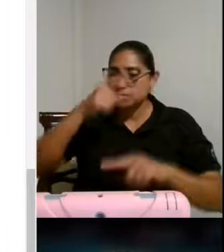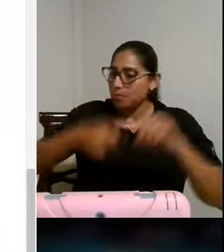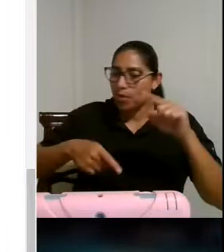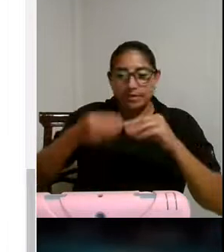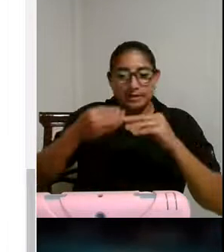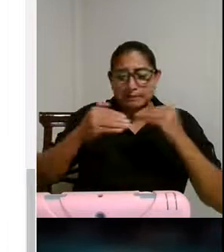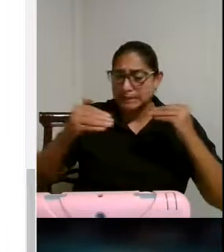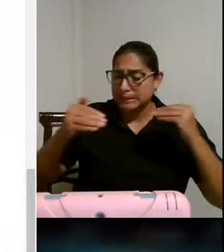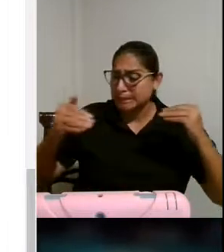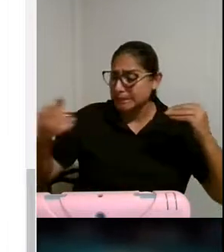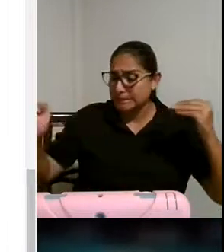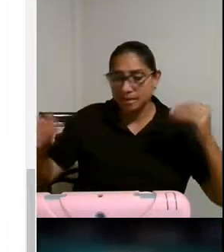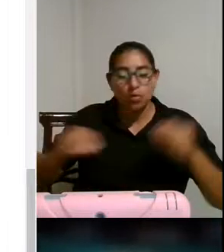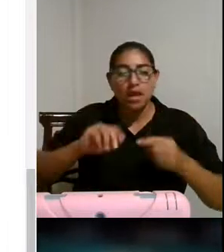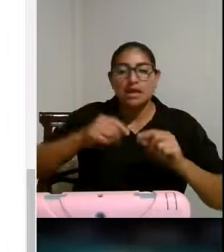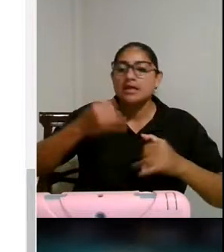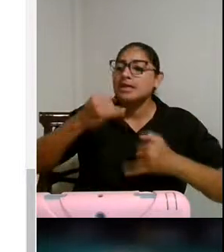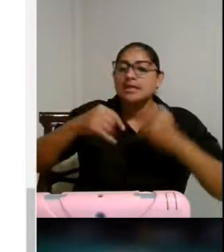con la derivada.